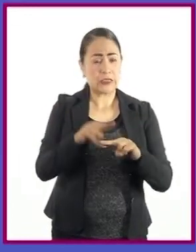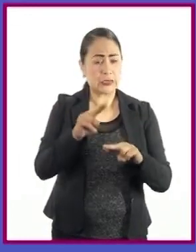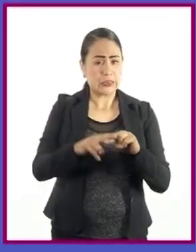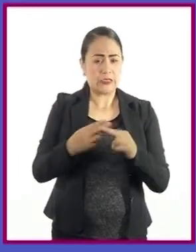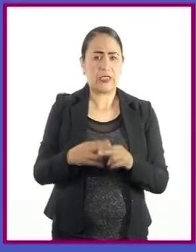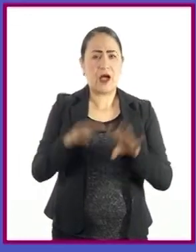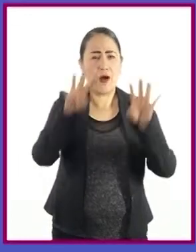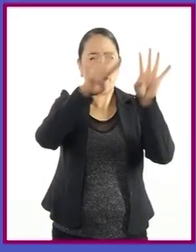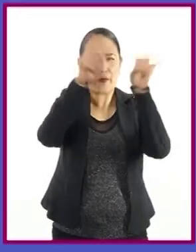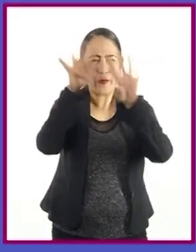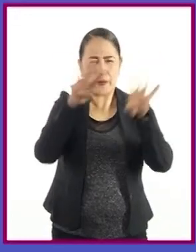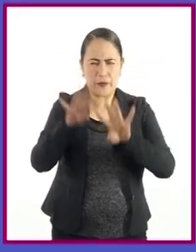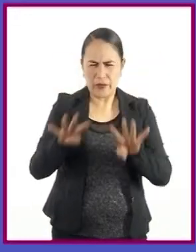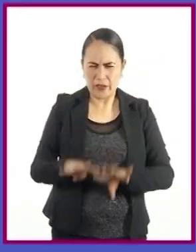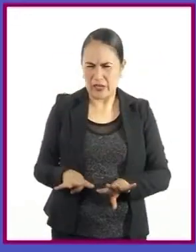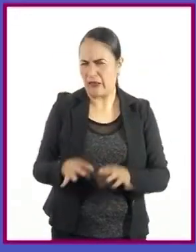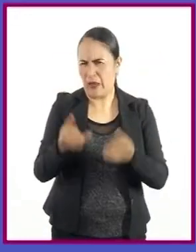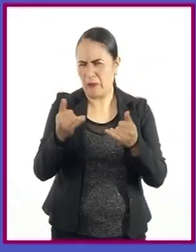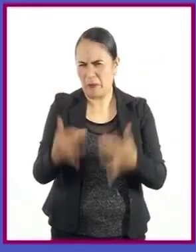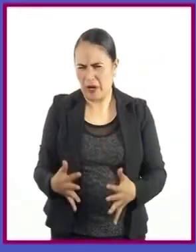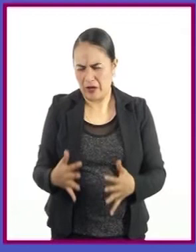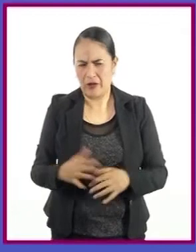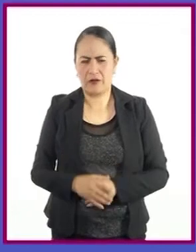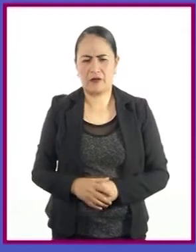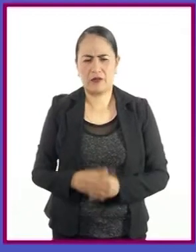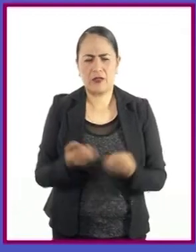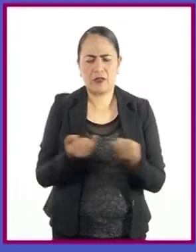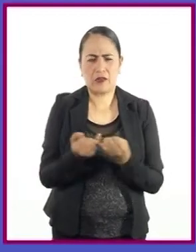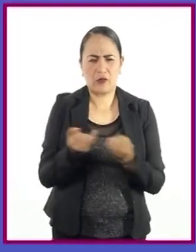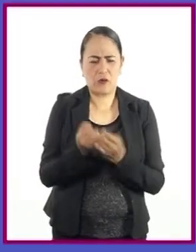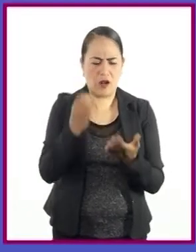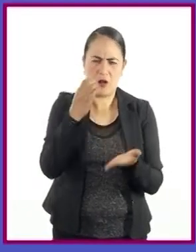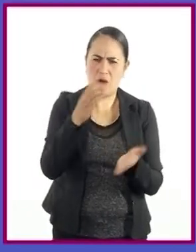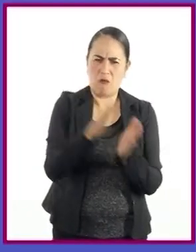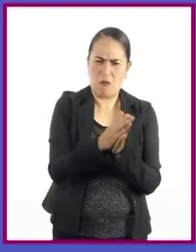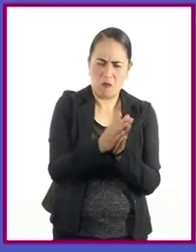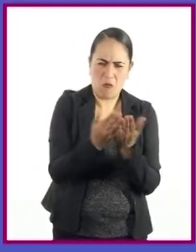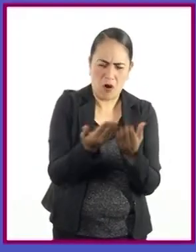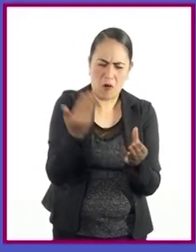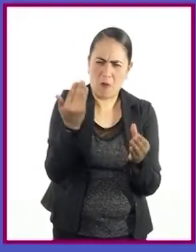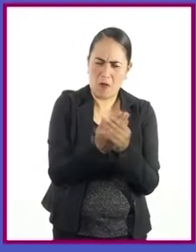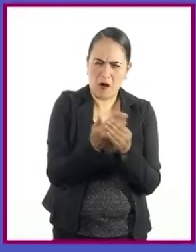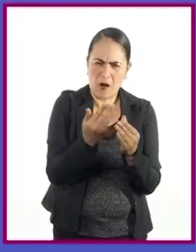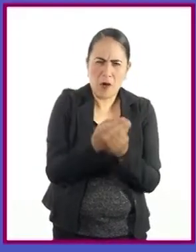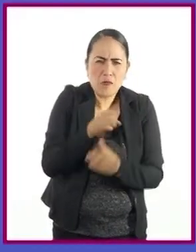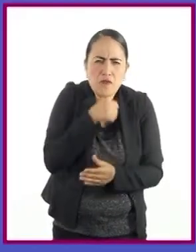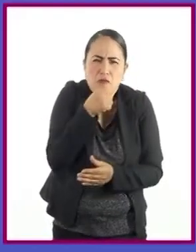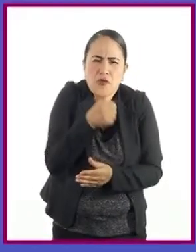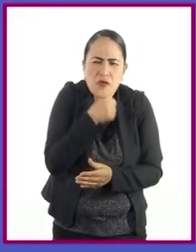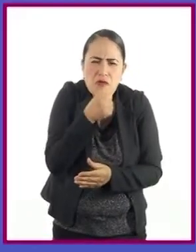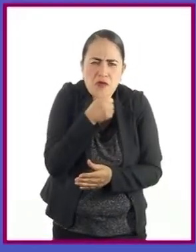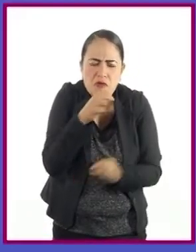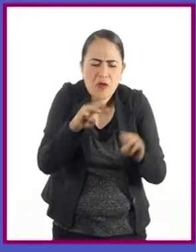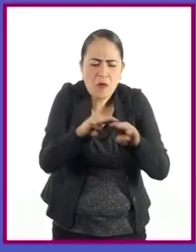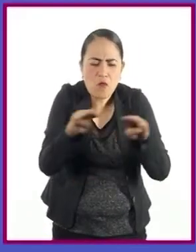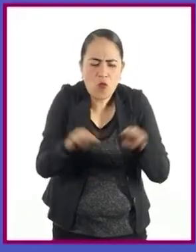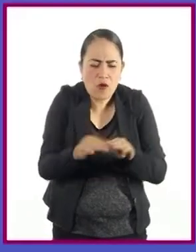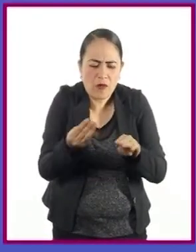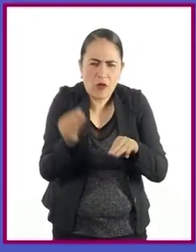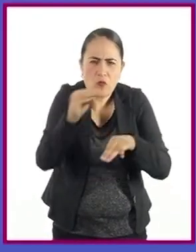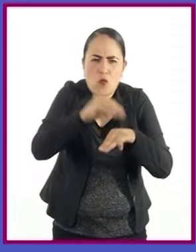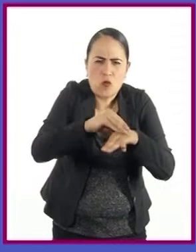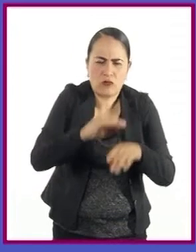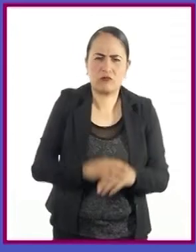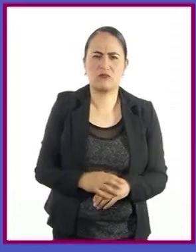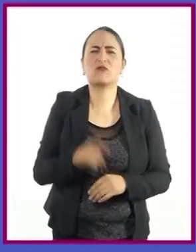unas cortinas pesadas y una vieja carpeta sobre uno de los muebles. ¿Qué me dices de la